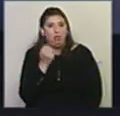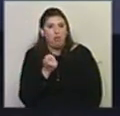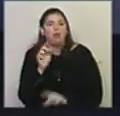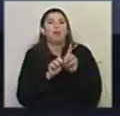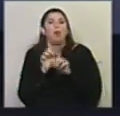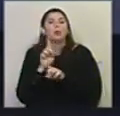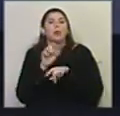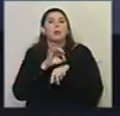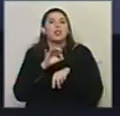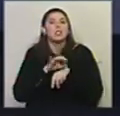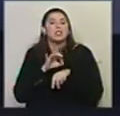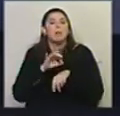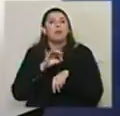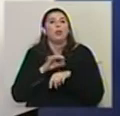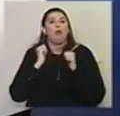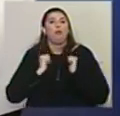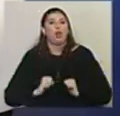Medicina de la Universidad de la República.